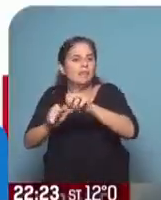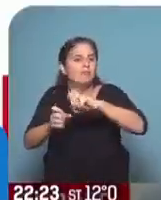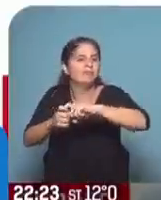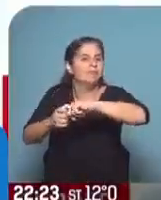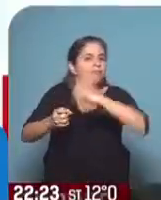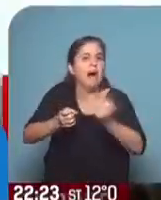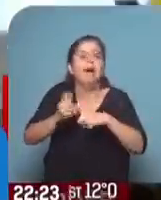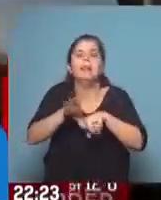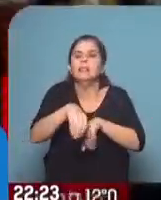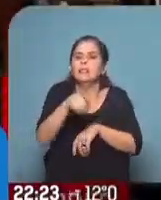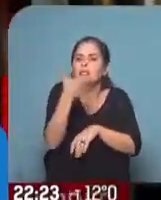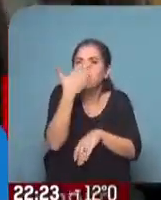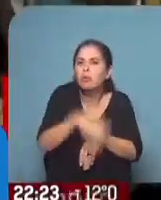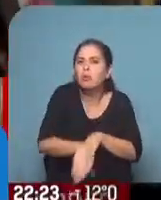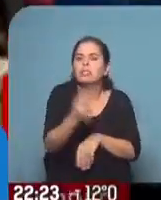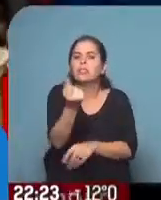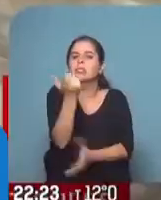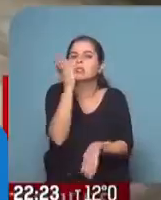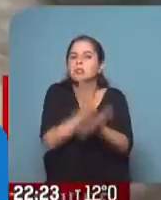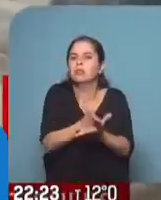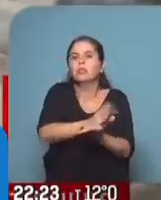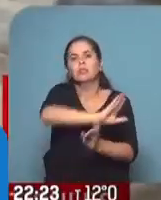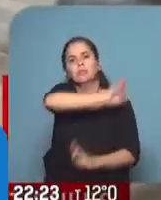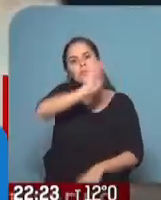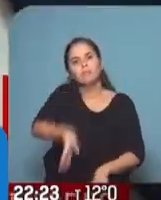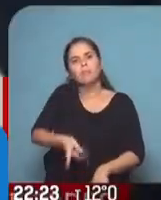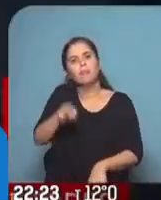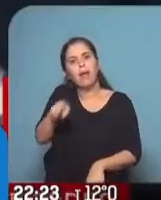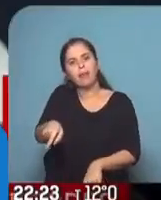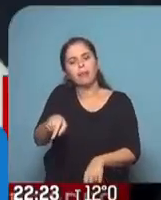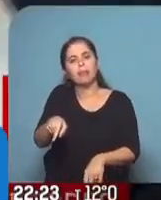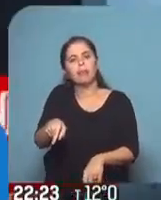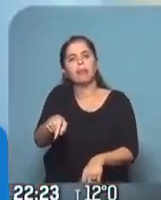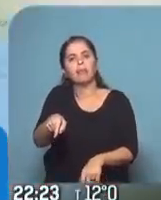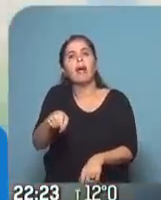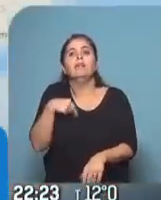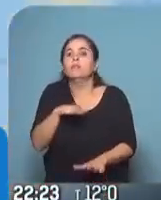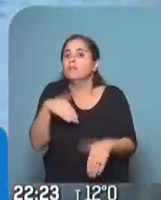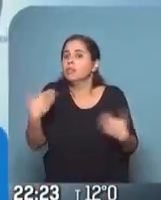las exportaciones de petróleo, principal fuente de ingresos del país.